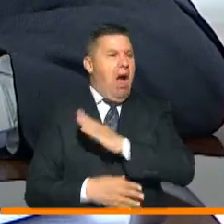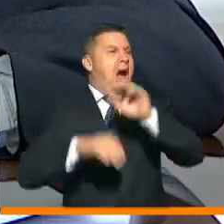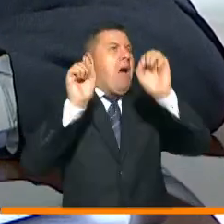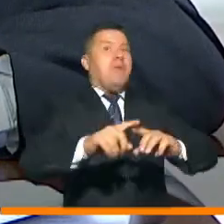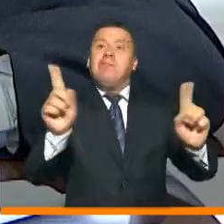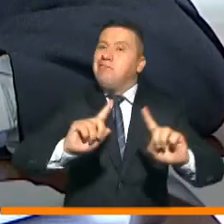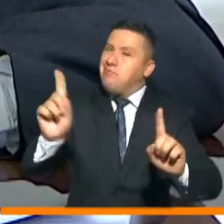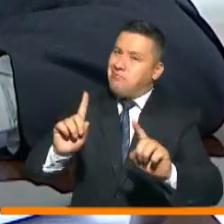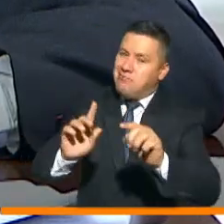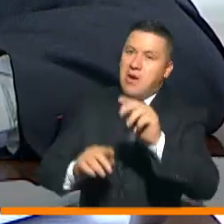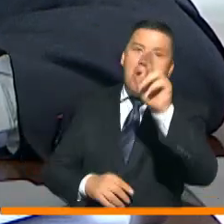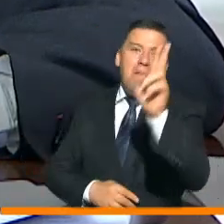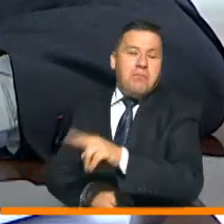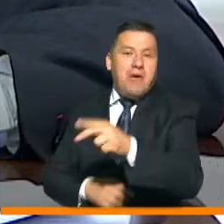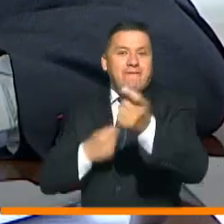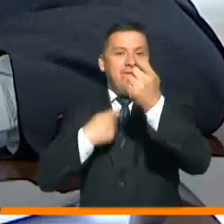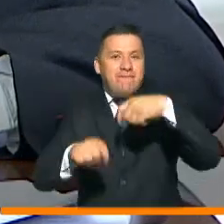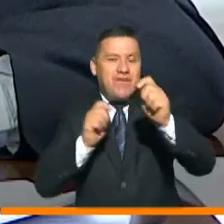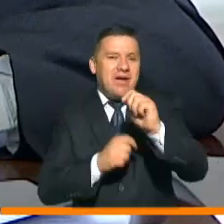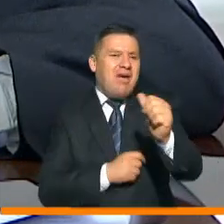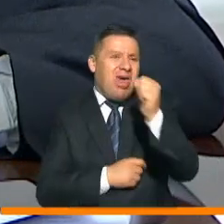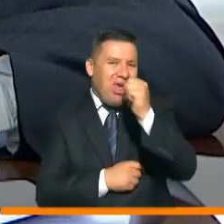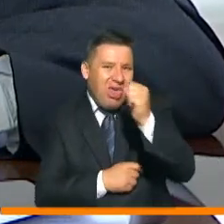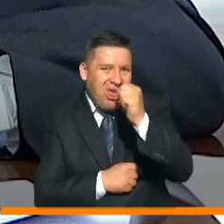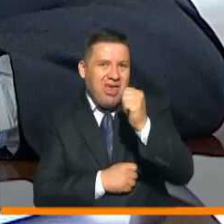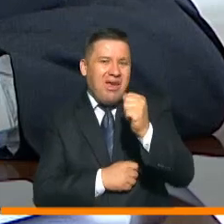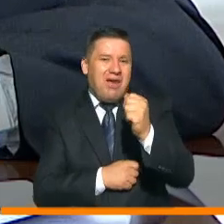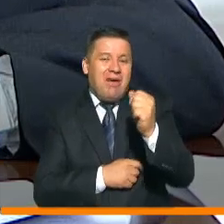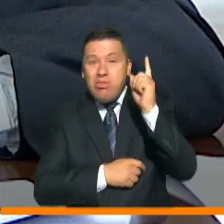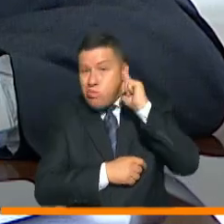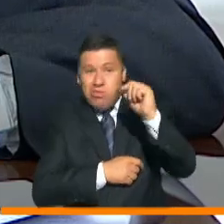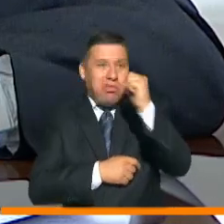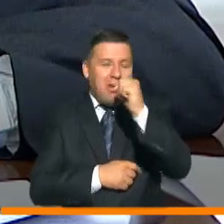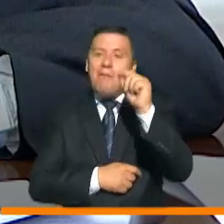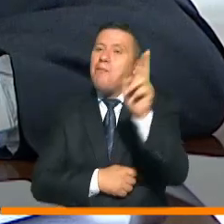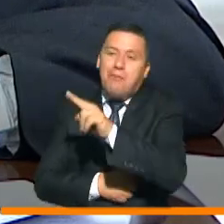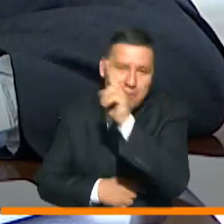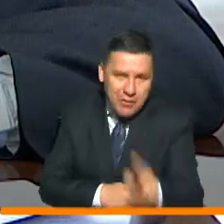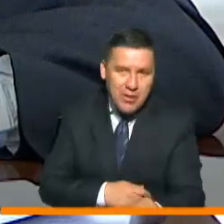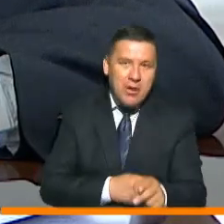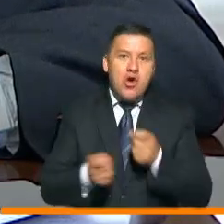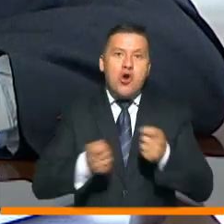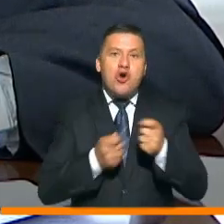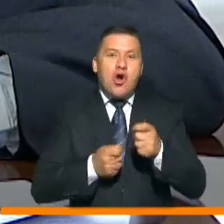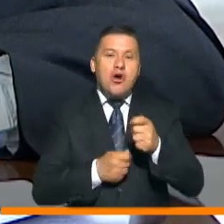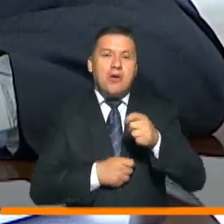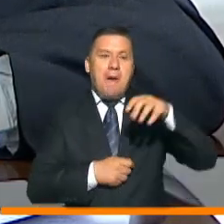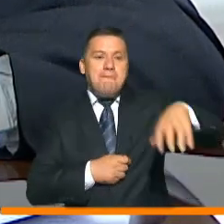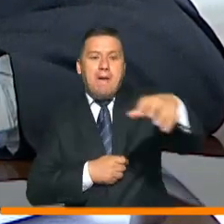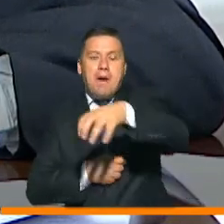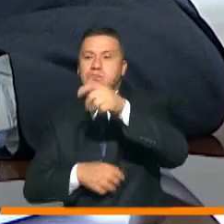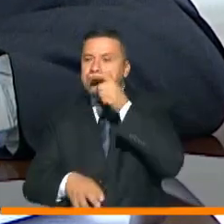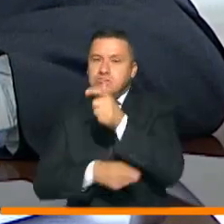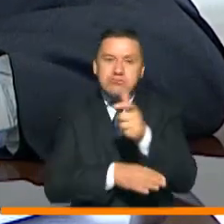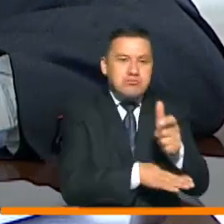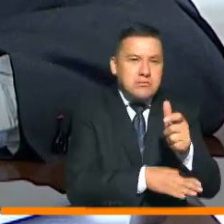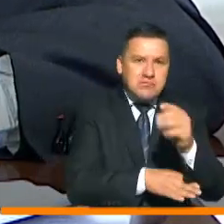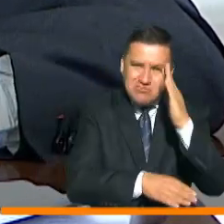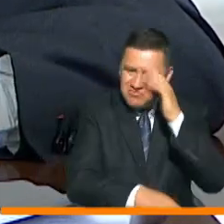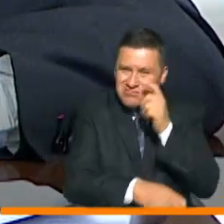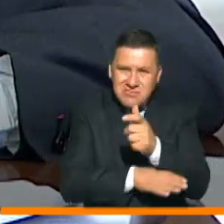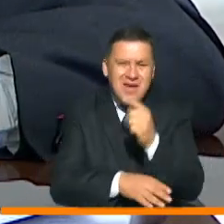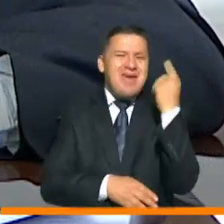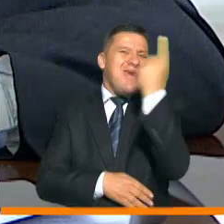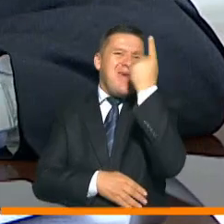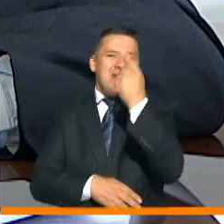baile, prohibido el expendio de consumo de bebidas embriagantes, reforzar el control para evitar la realización de fiestas, reuniones